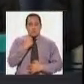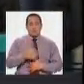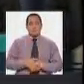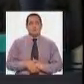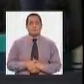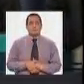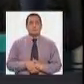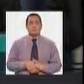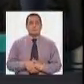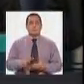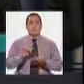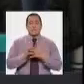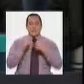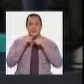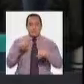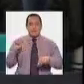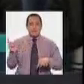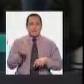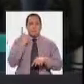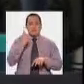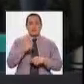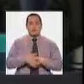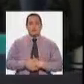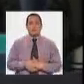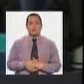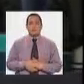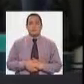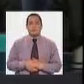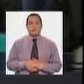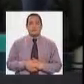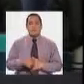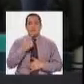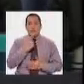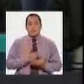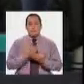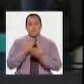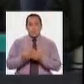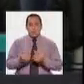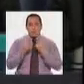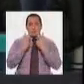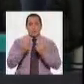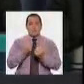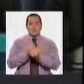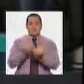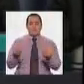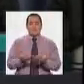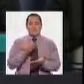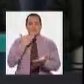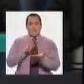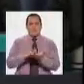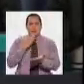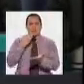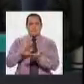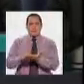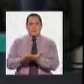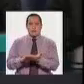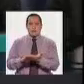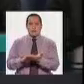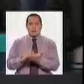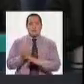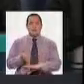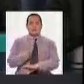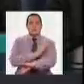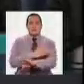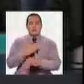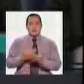Cartagena, que fue el primero en detectar las graves omisiones en las